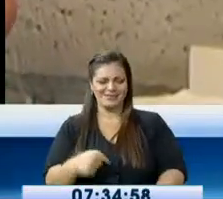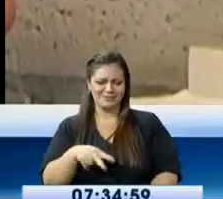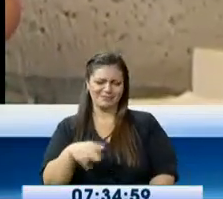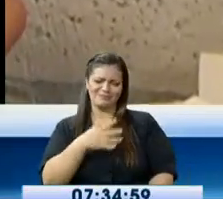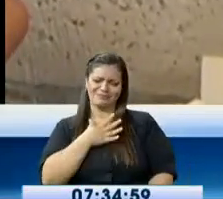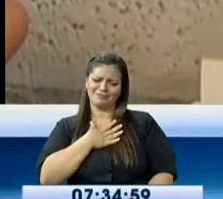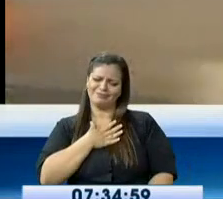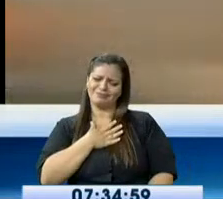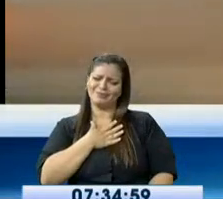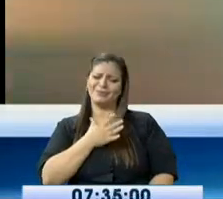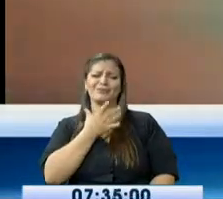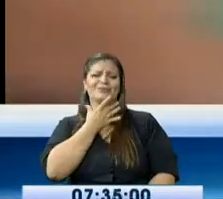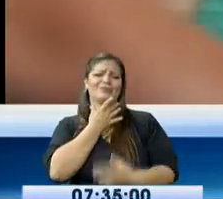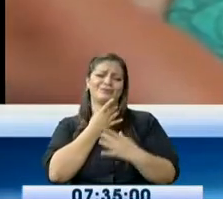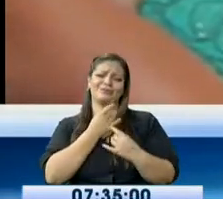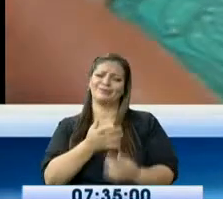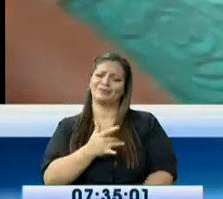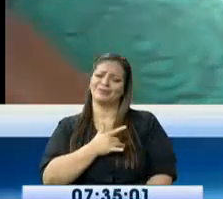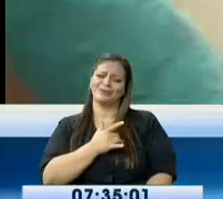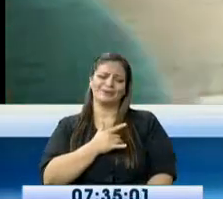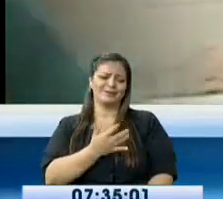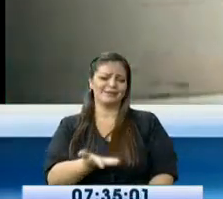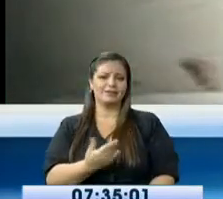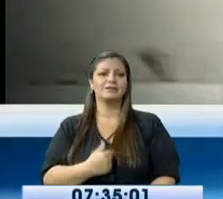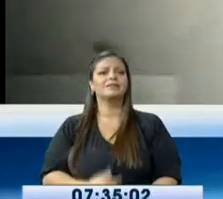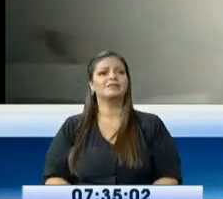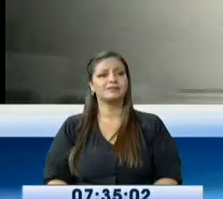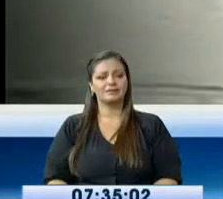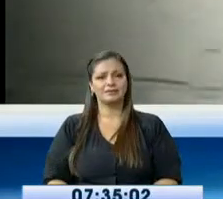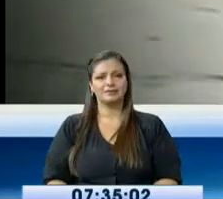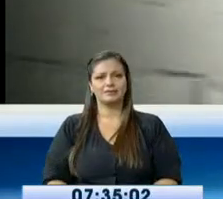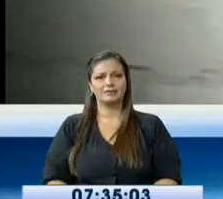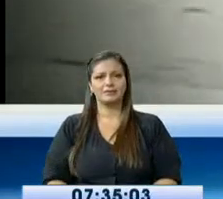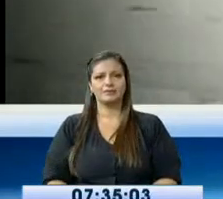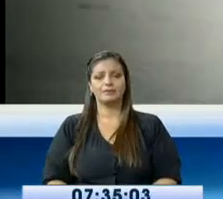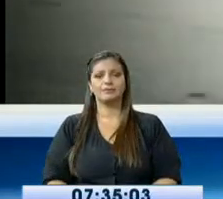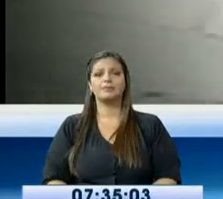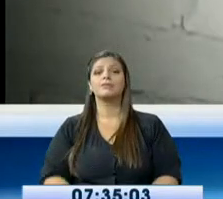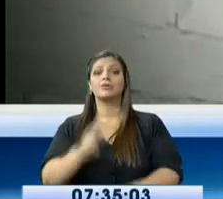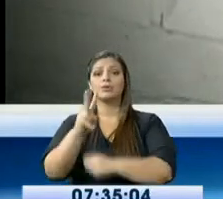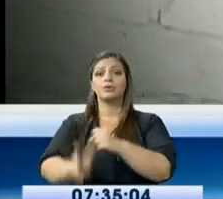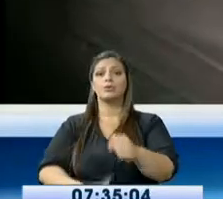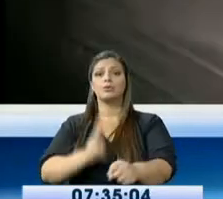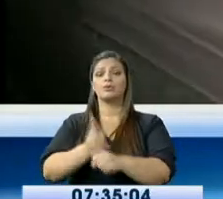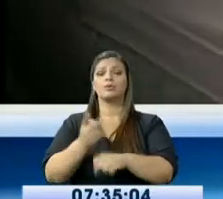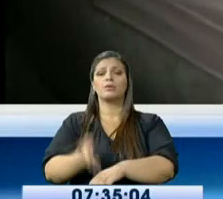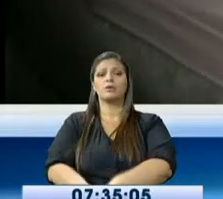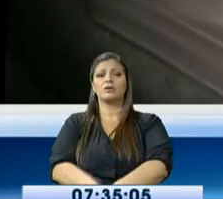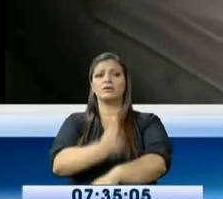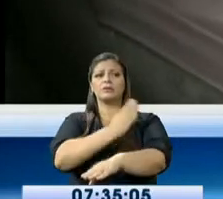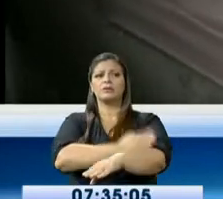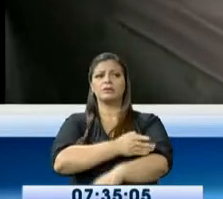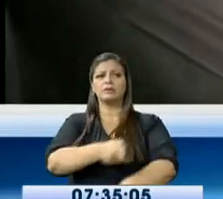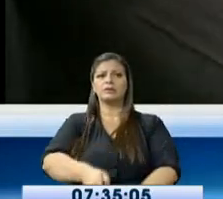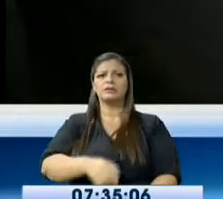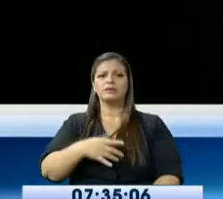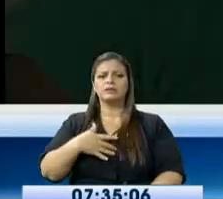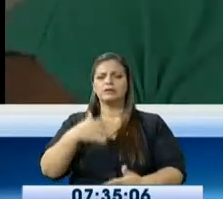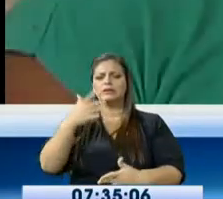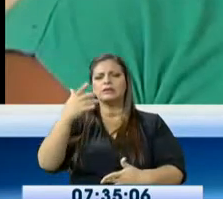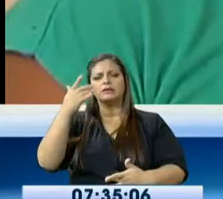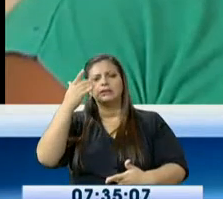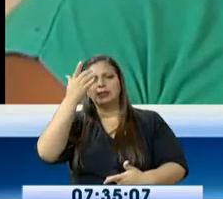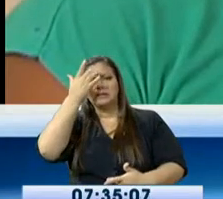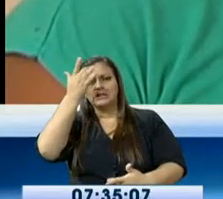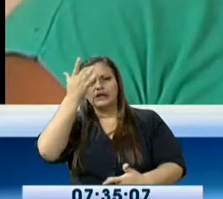ellos, no me importaba la mía. Desde hace 2 años su situación se agudizó tras unos fuertes dolores en el vientre de Ina. Cuando